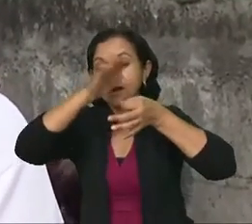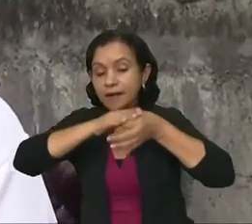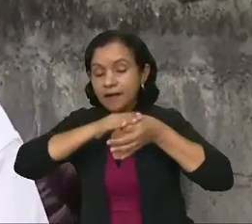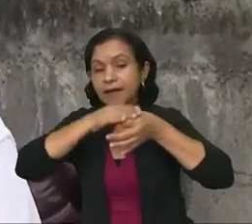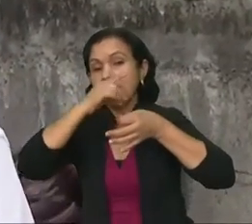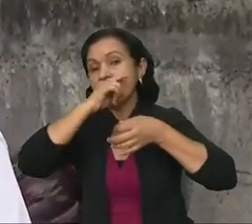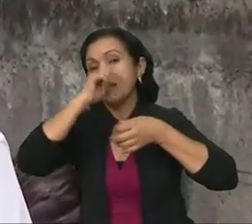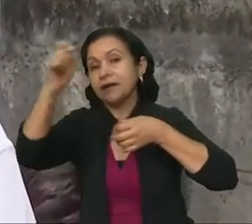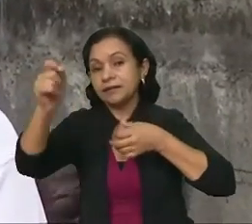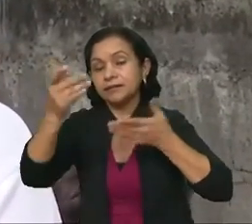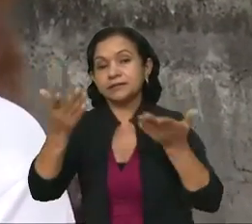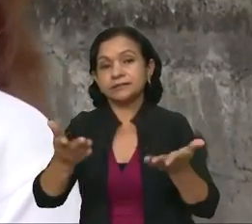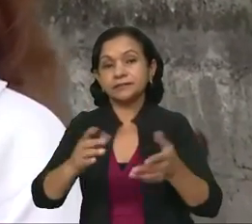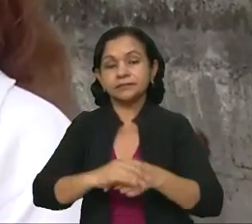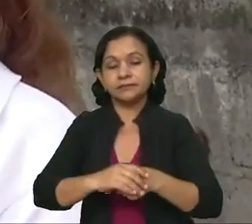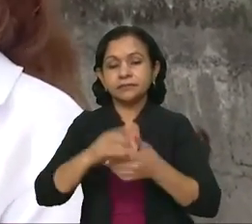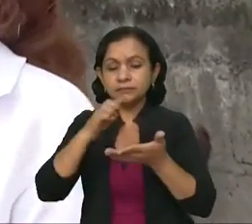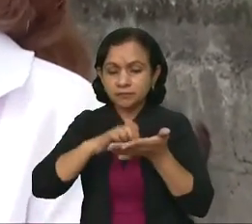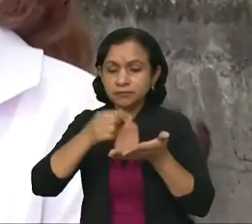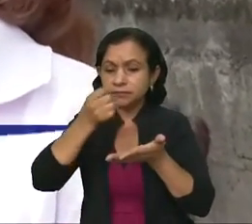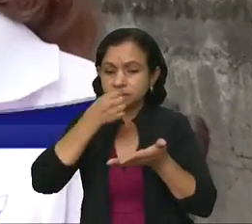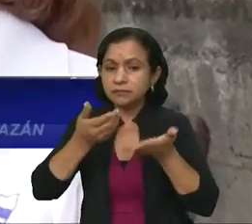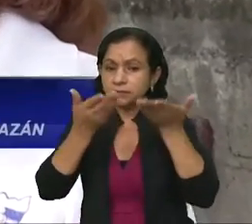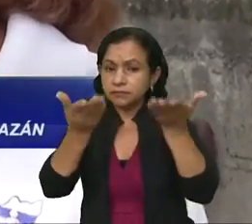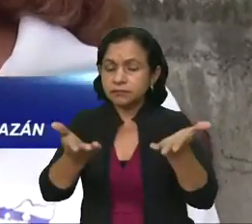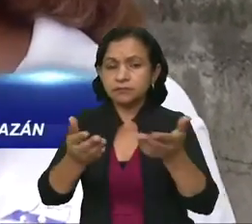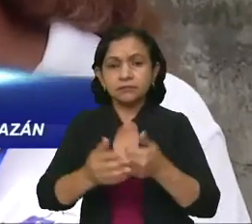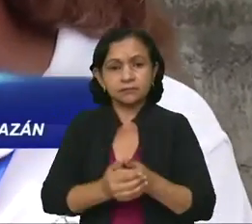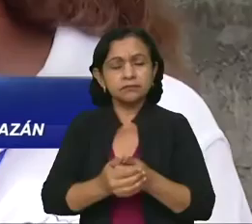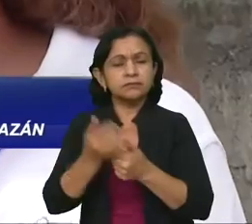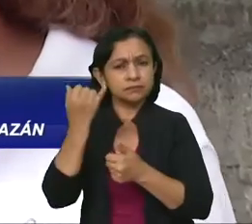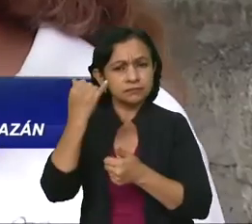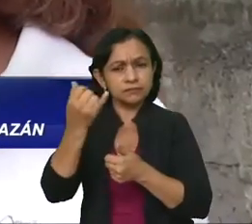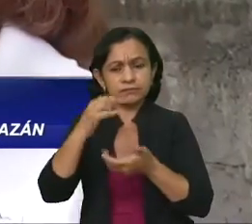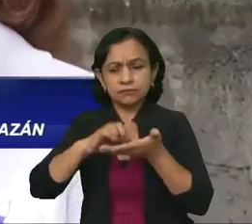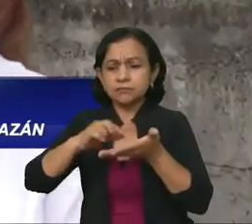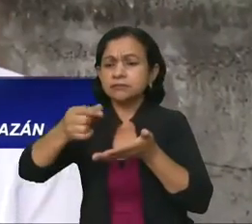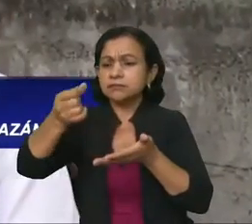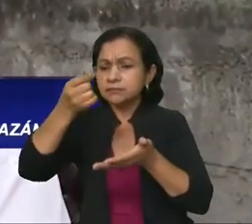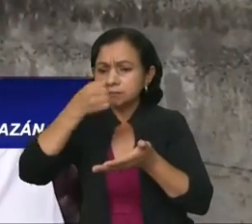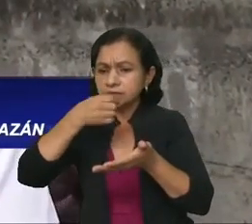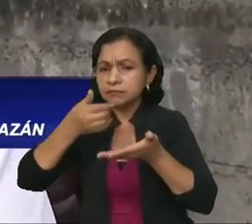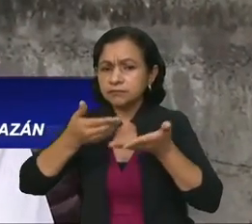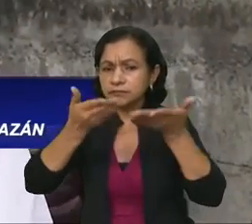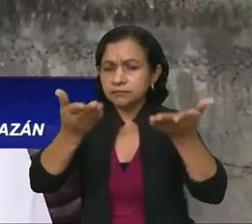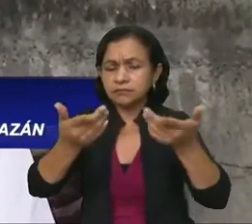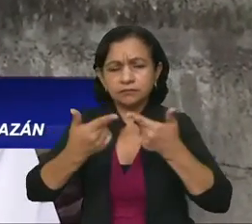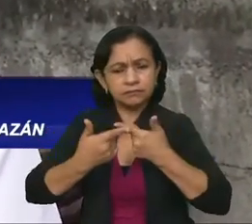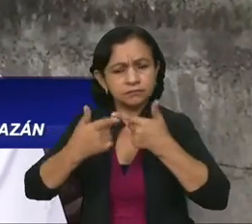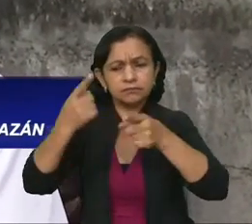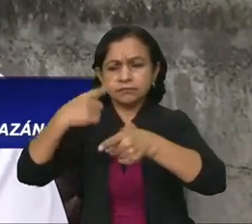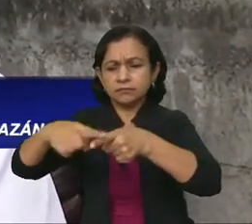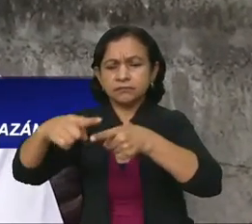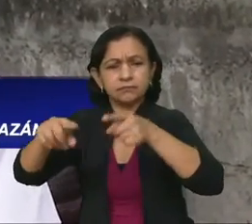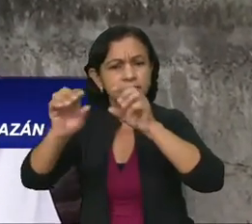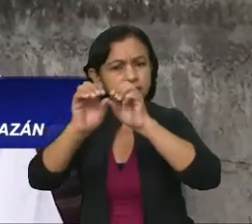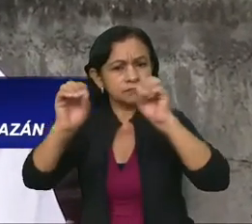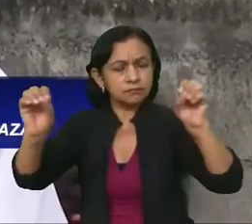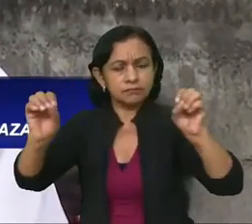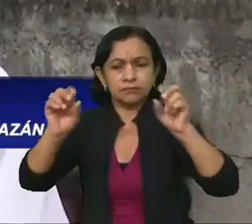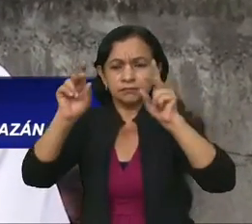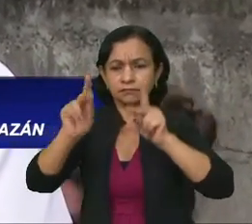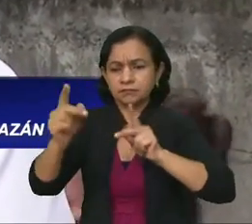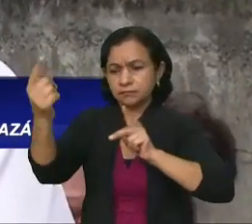extracciones. ¿Entrega de medicamentos también totalmente gratuita? La entrega de medicamentos es totalmente gratuito. Paciente